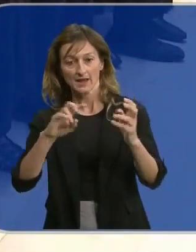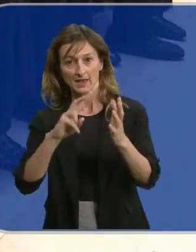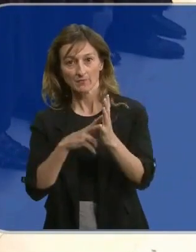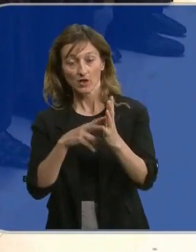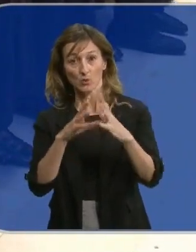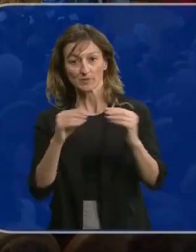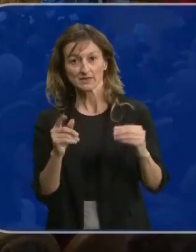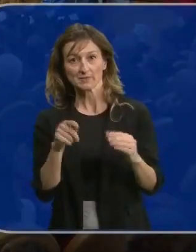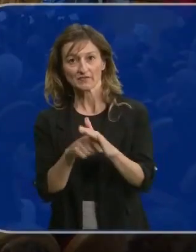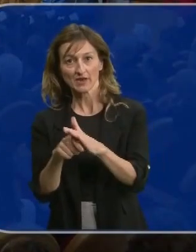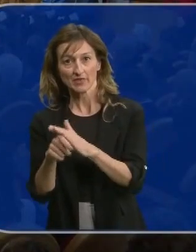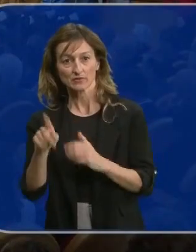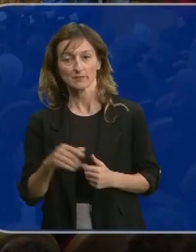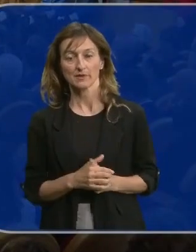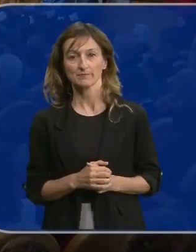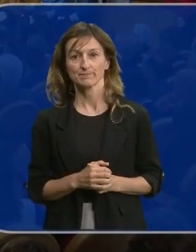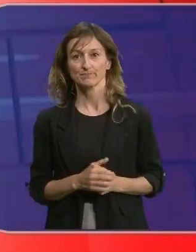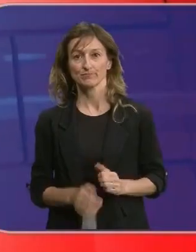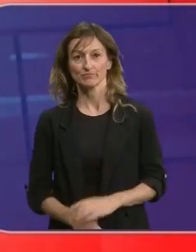universidades y la